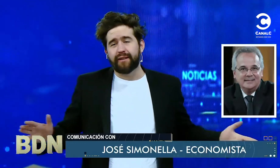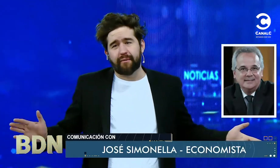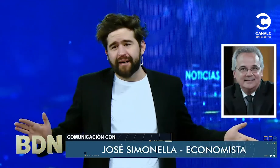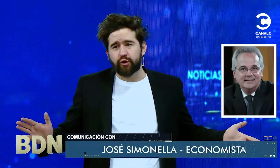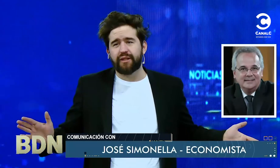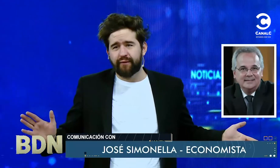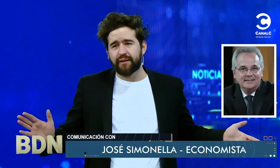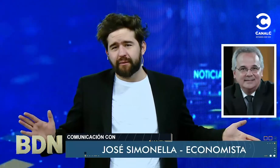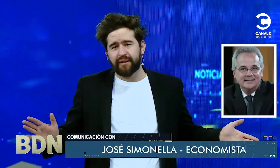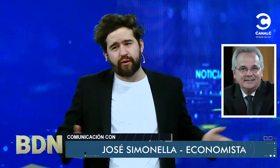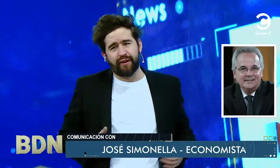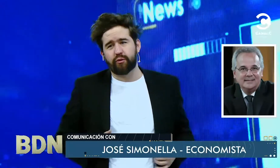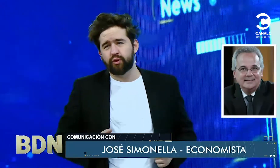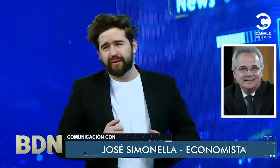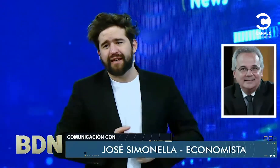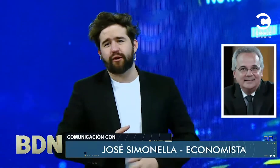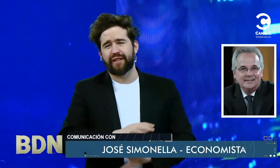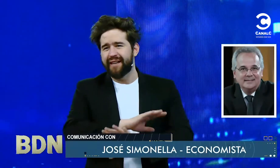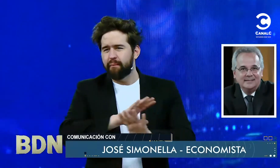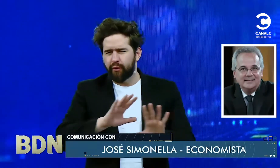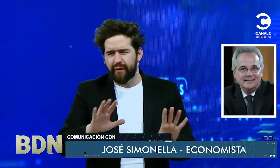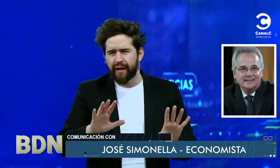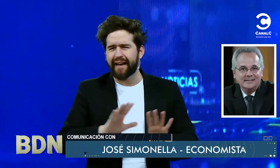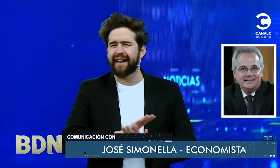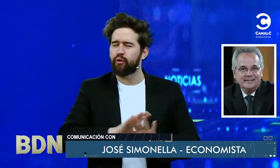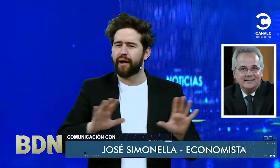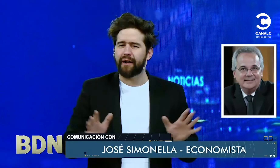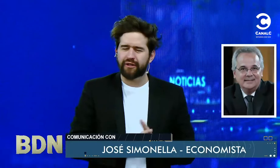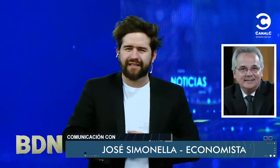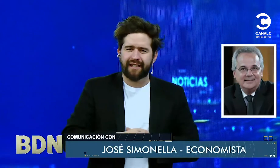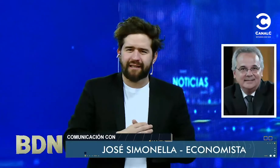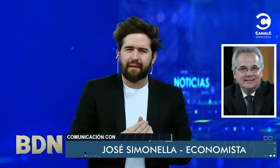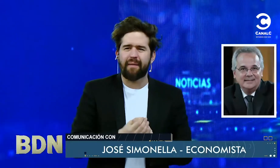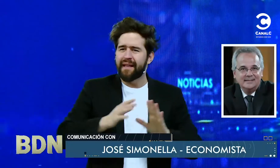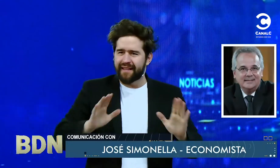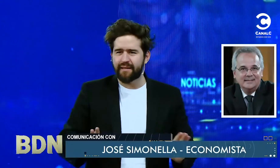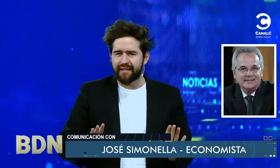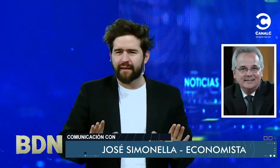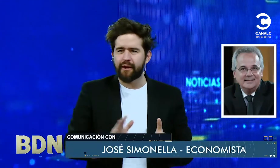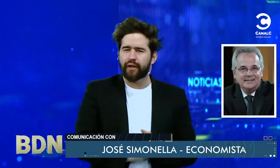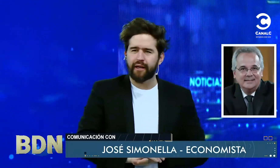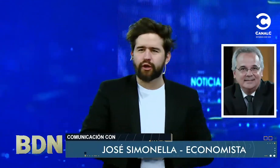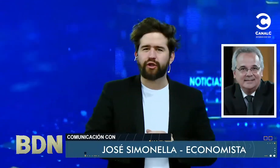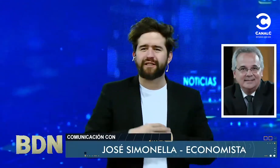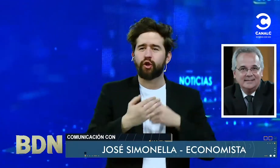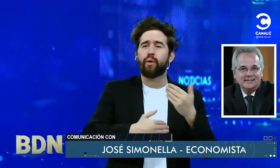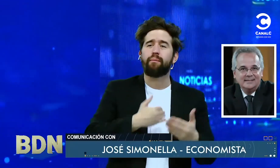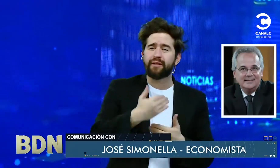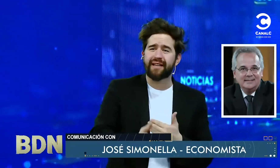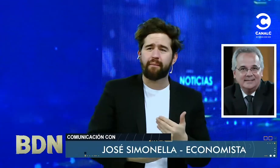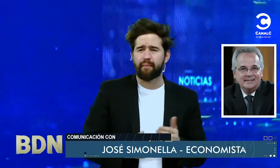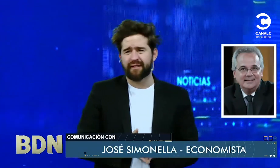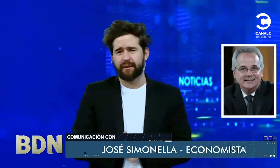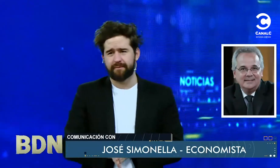puede terminar esto, sí, efectivamente, en una inflación mucho más alta. José, por favor, aclaranos ese mapa, decime si está bien lo que estoy diciendo y cuáles